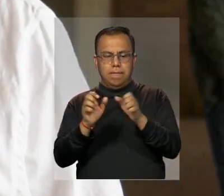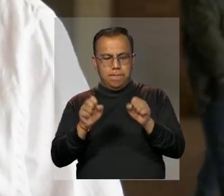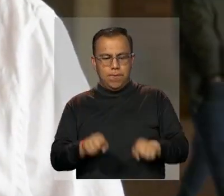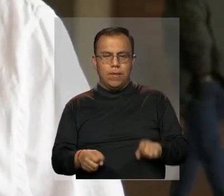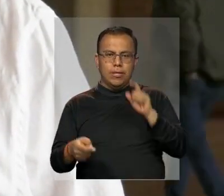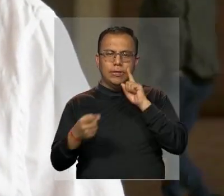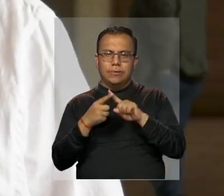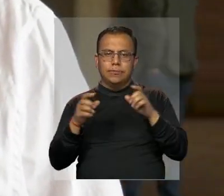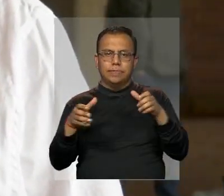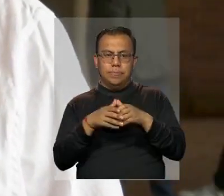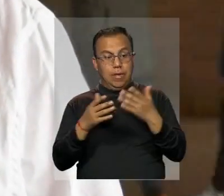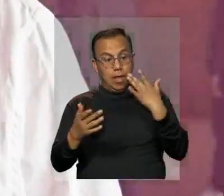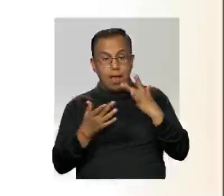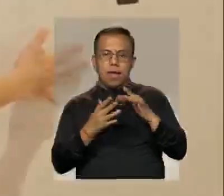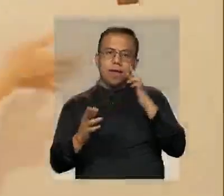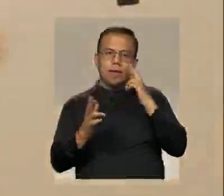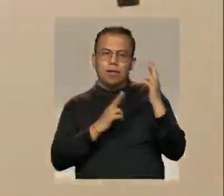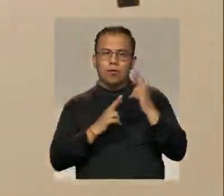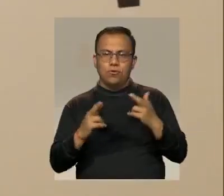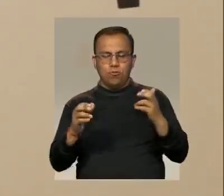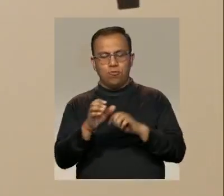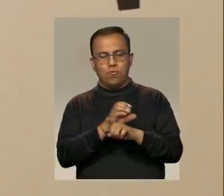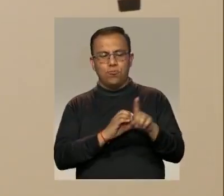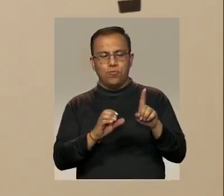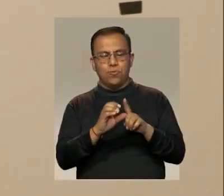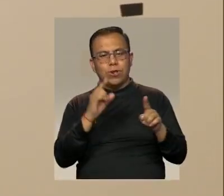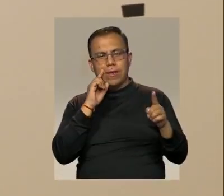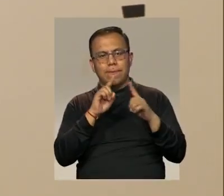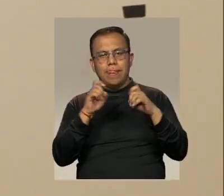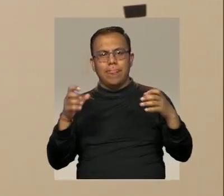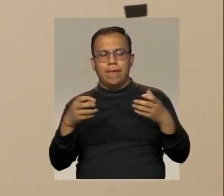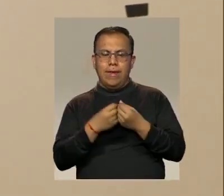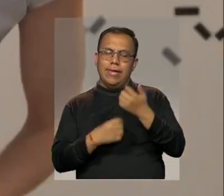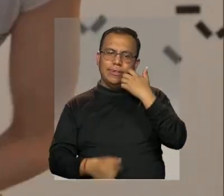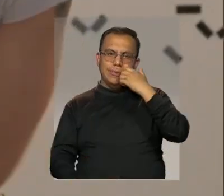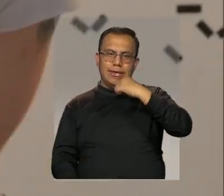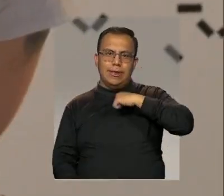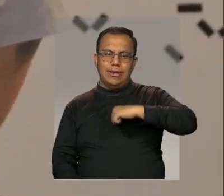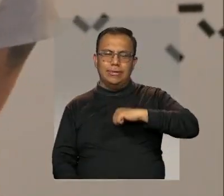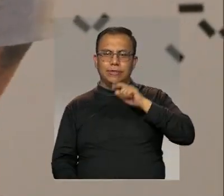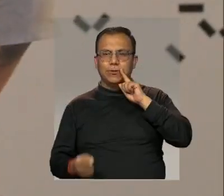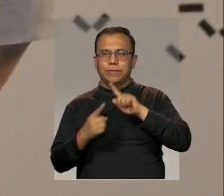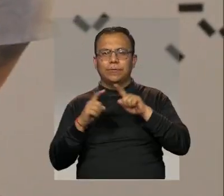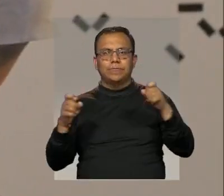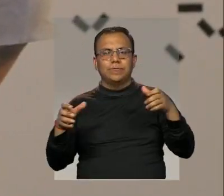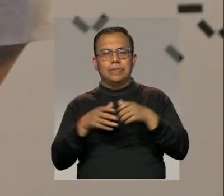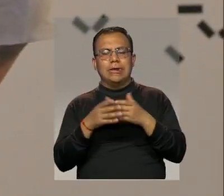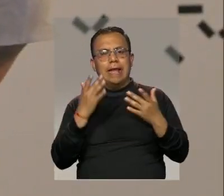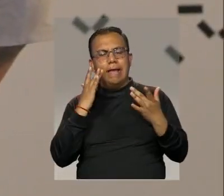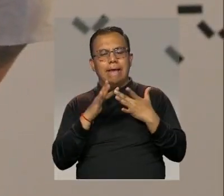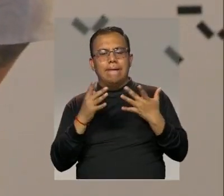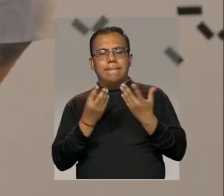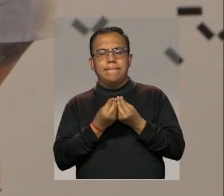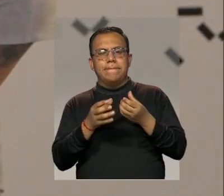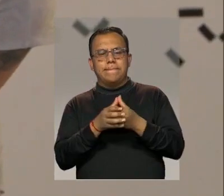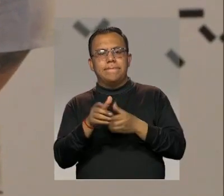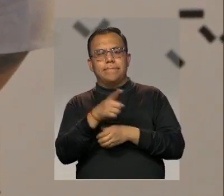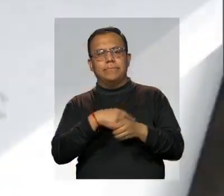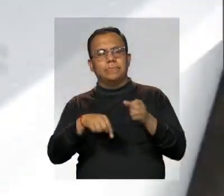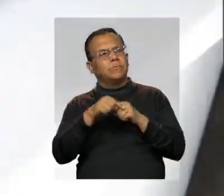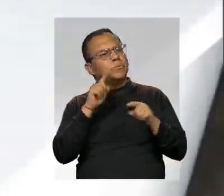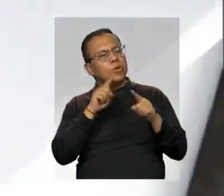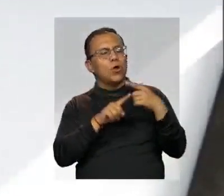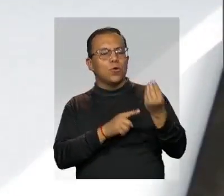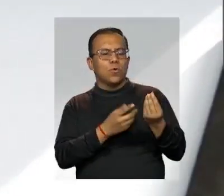permite reconocer la cultura como un derecho. Permite reconocer que todos los